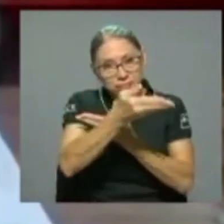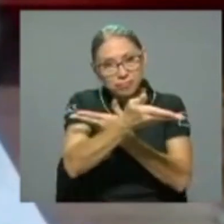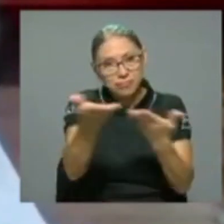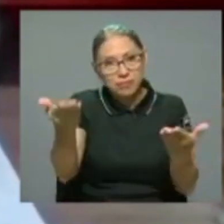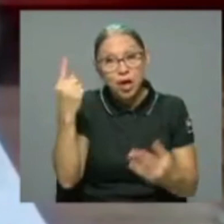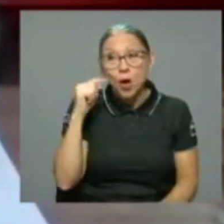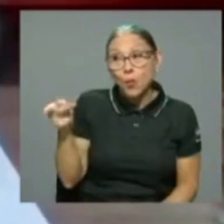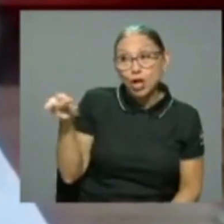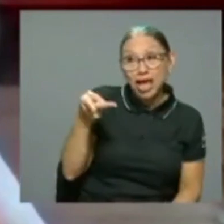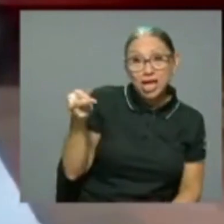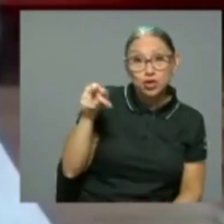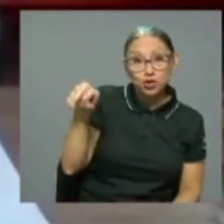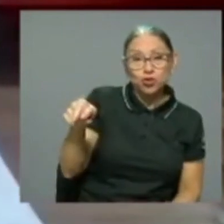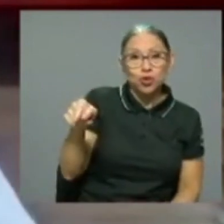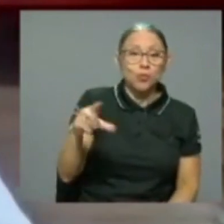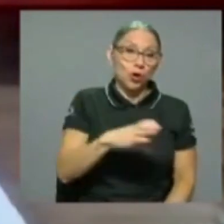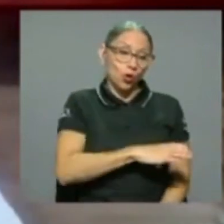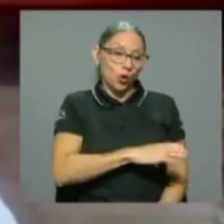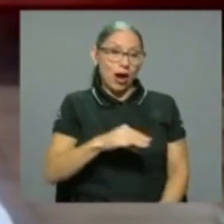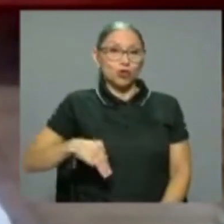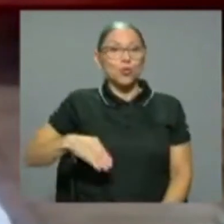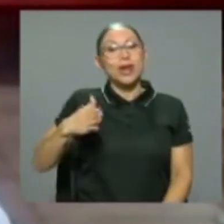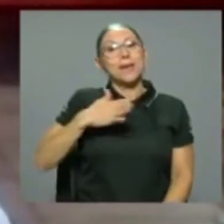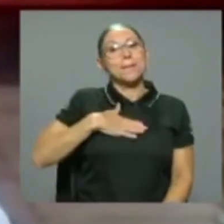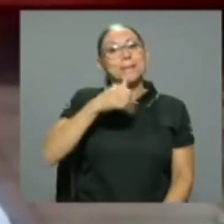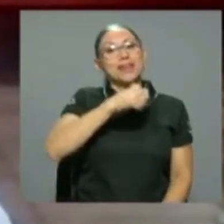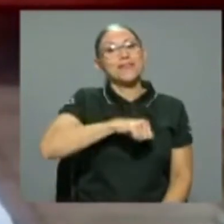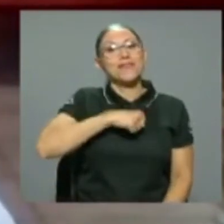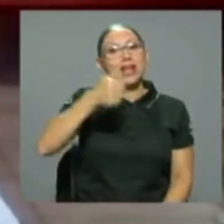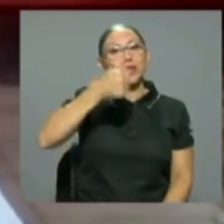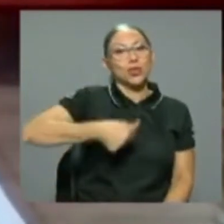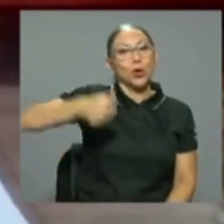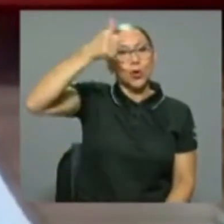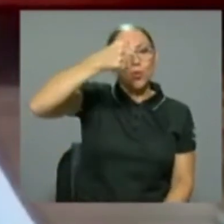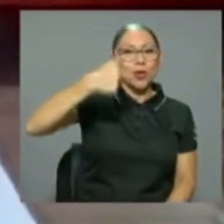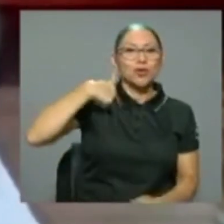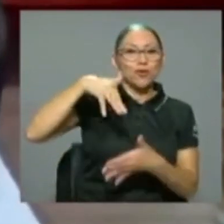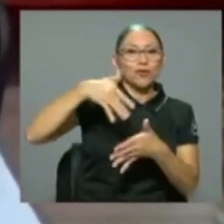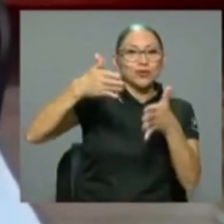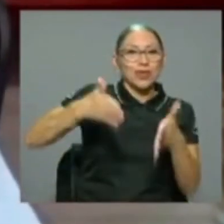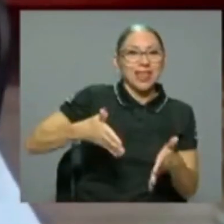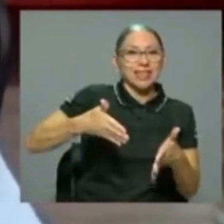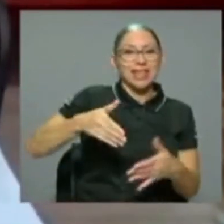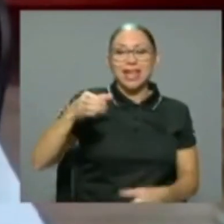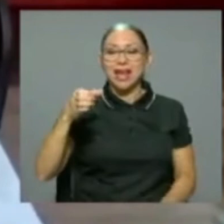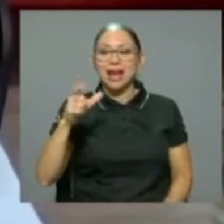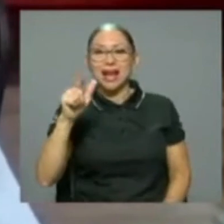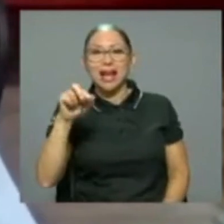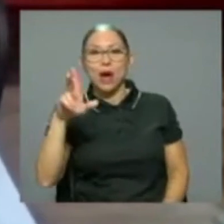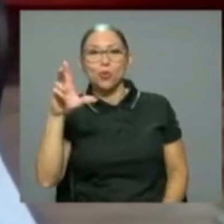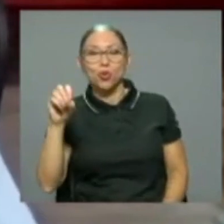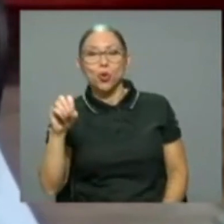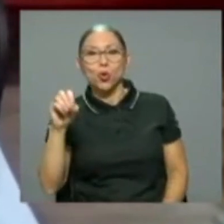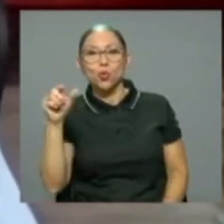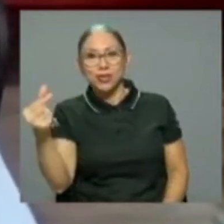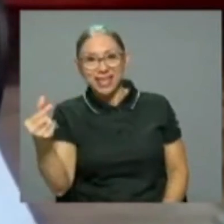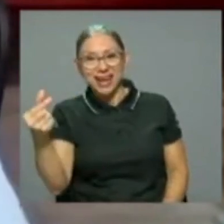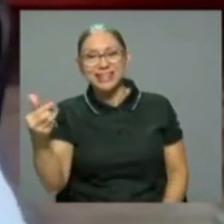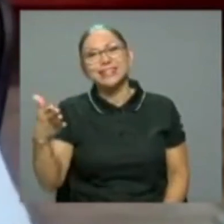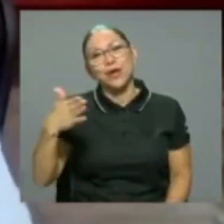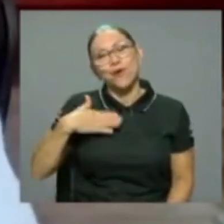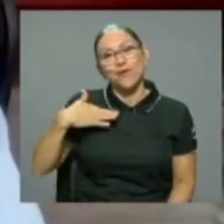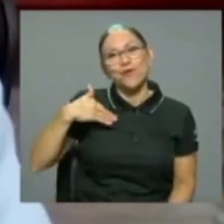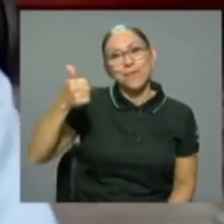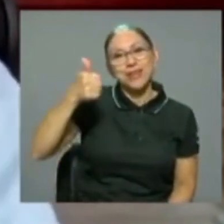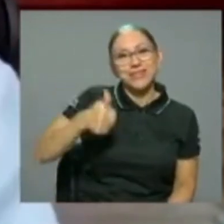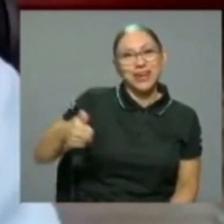ellos fueron, bueno, don Carlos fue mi rector de estudiante y don Claudio Gutiérrez es mi rector